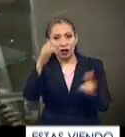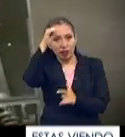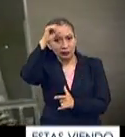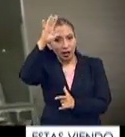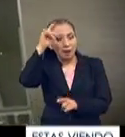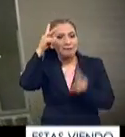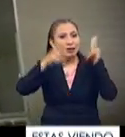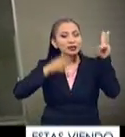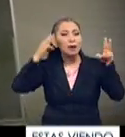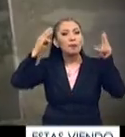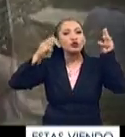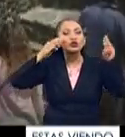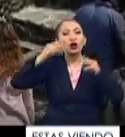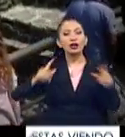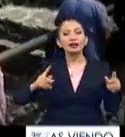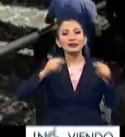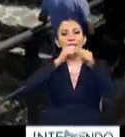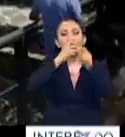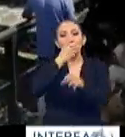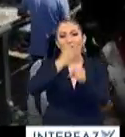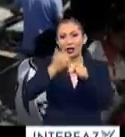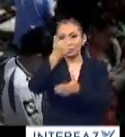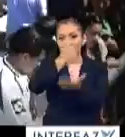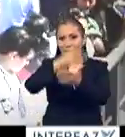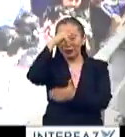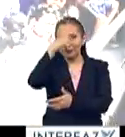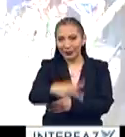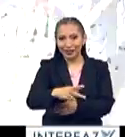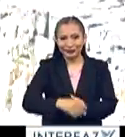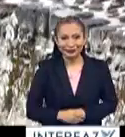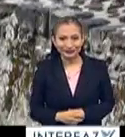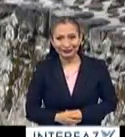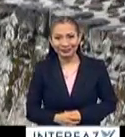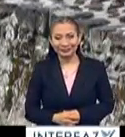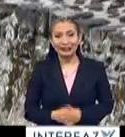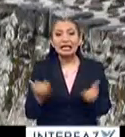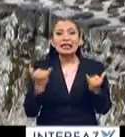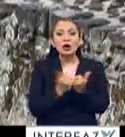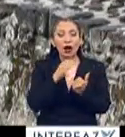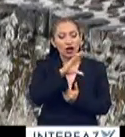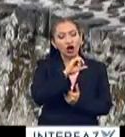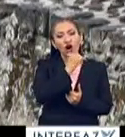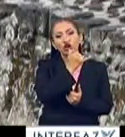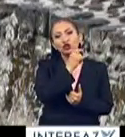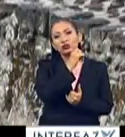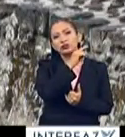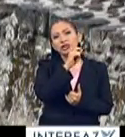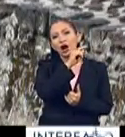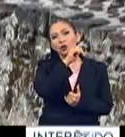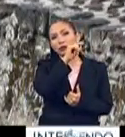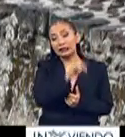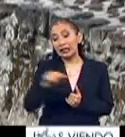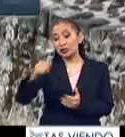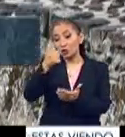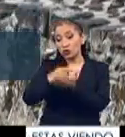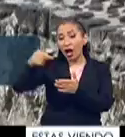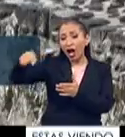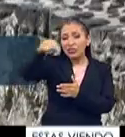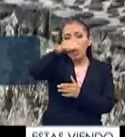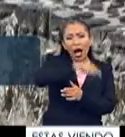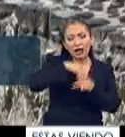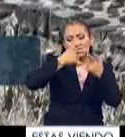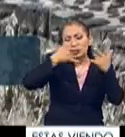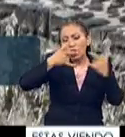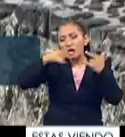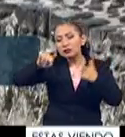te invito a visitar el Museo del Templo Mayor en la Ciudad de México. Al igual que Coyolxauhqui, en cada pueblo, ciudad y barrio hay